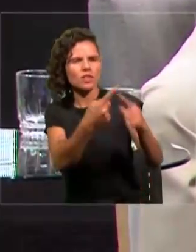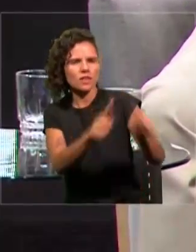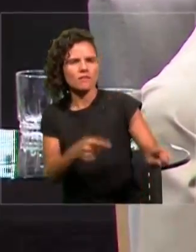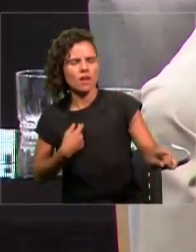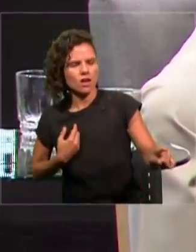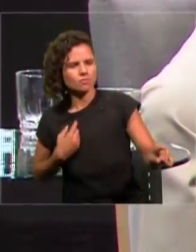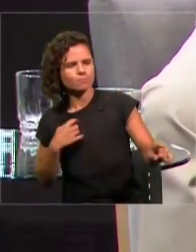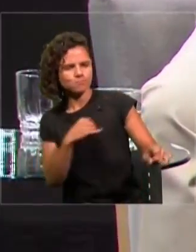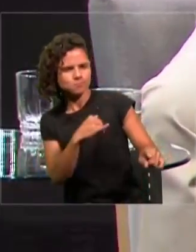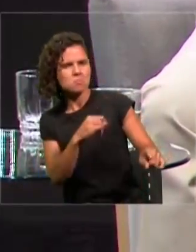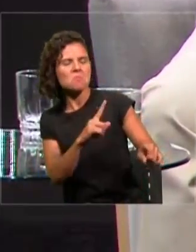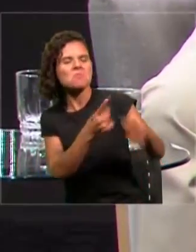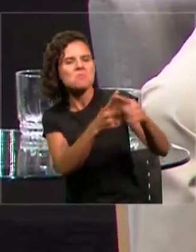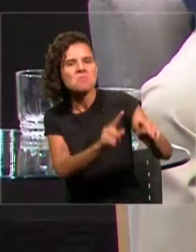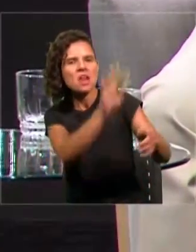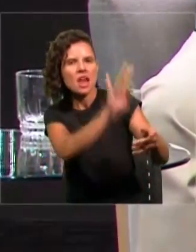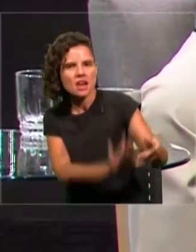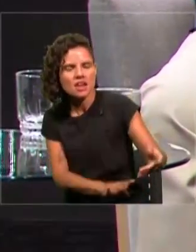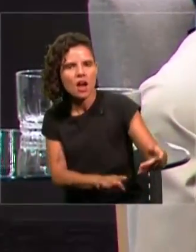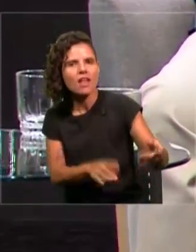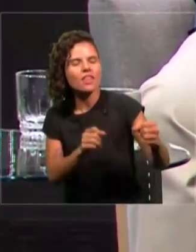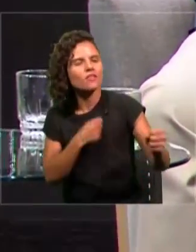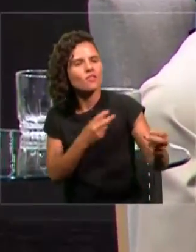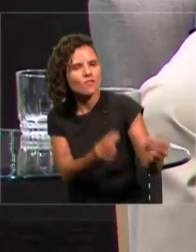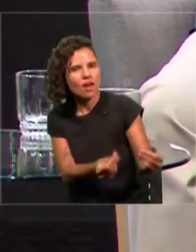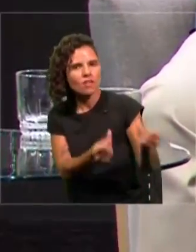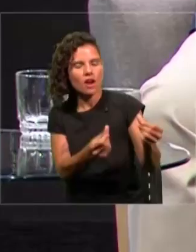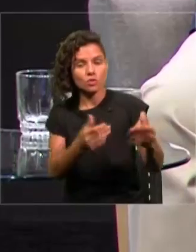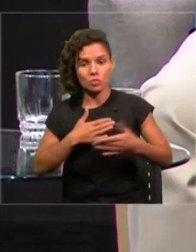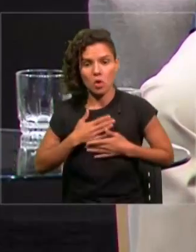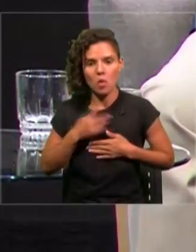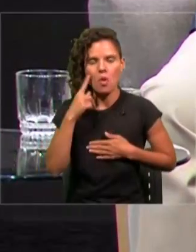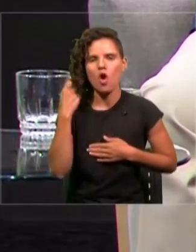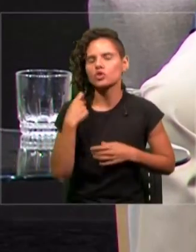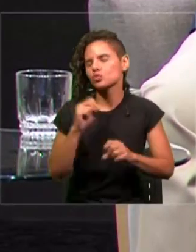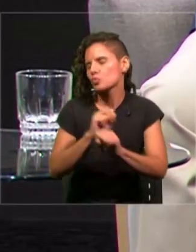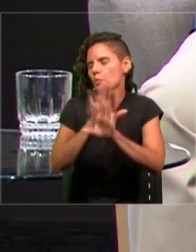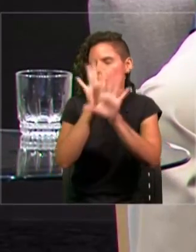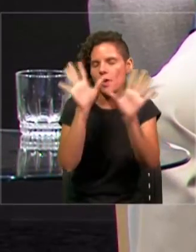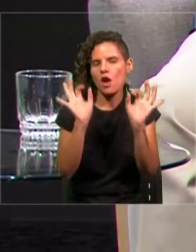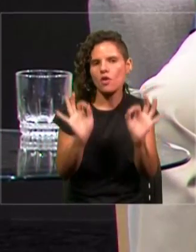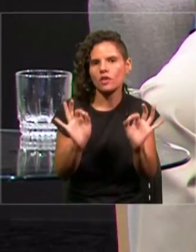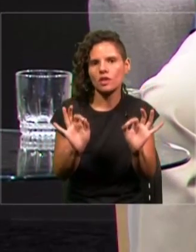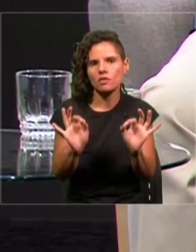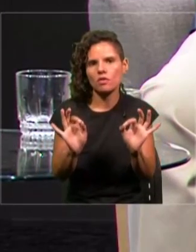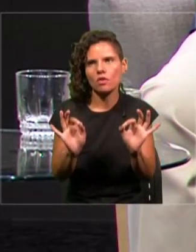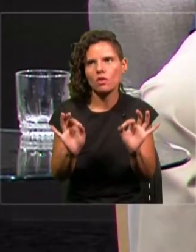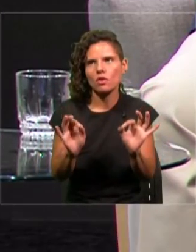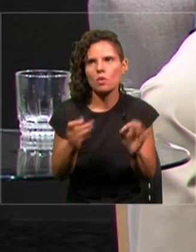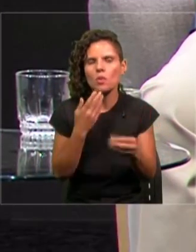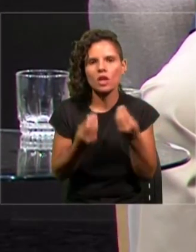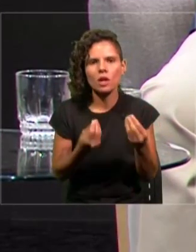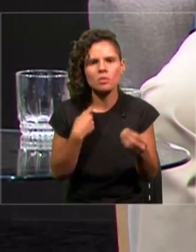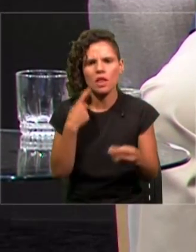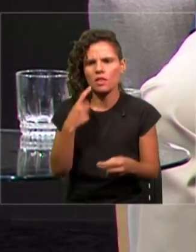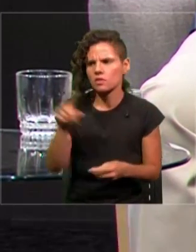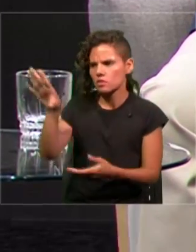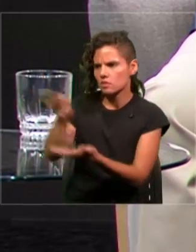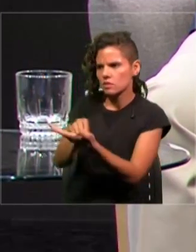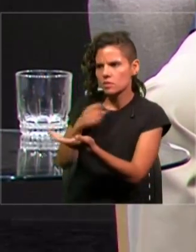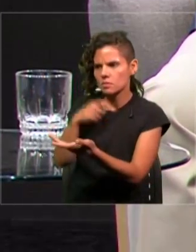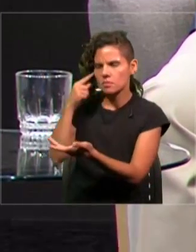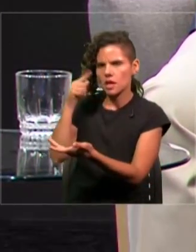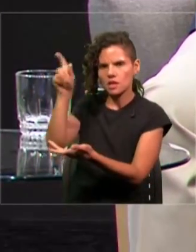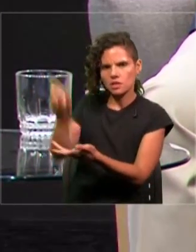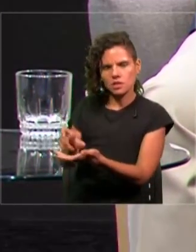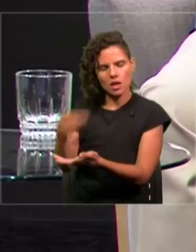nosotros mucho, que eres súper objetivo. ¿Y cuándo te dicen que eres objetivo? Cuando estás diciendo lo que el otro piensa. Ahí eres súper objetivo. Oye,